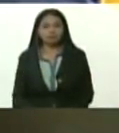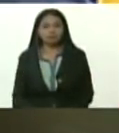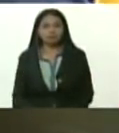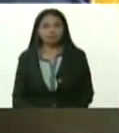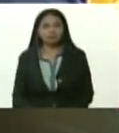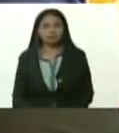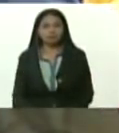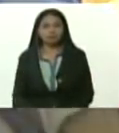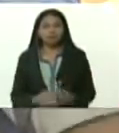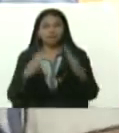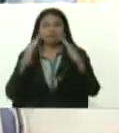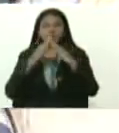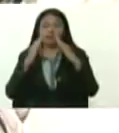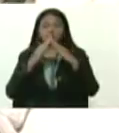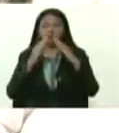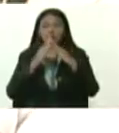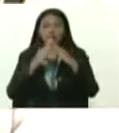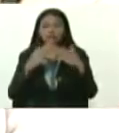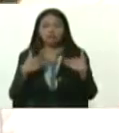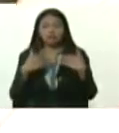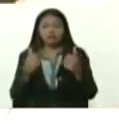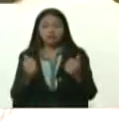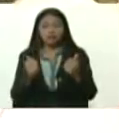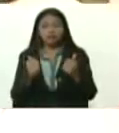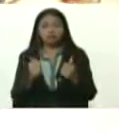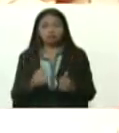de la vivienda, de la salud,